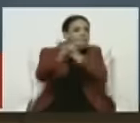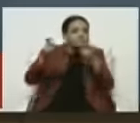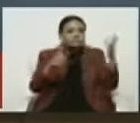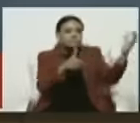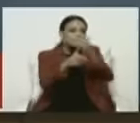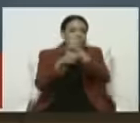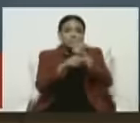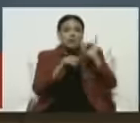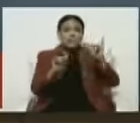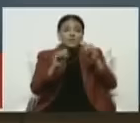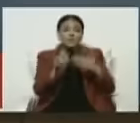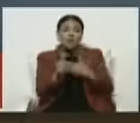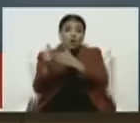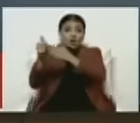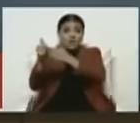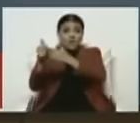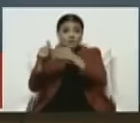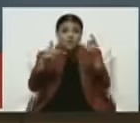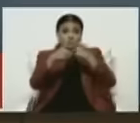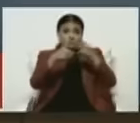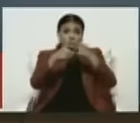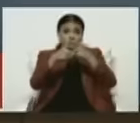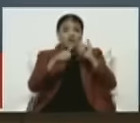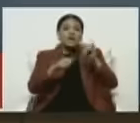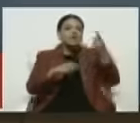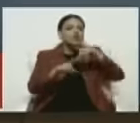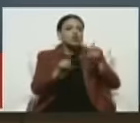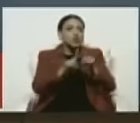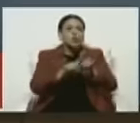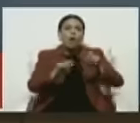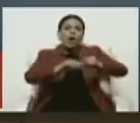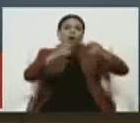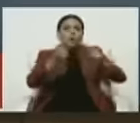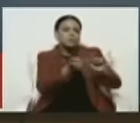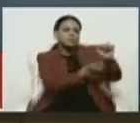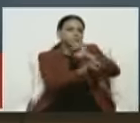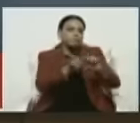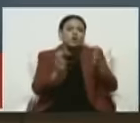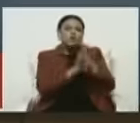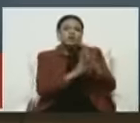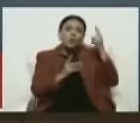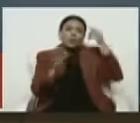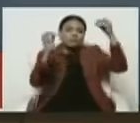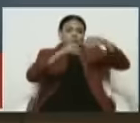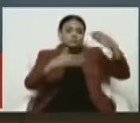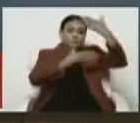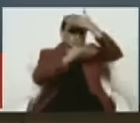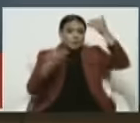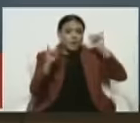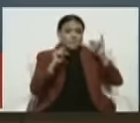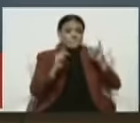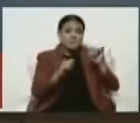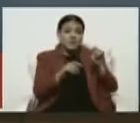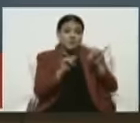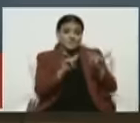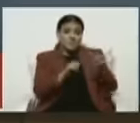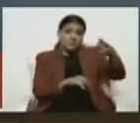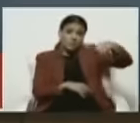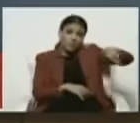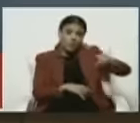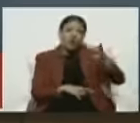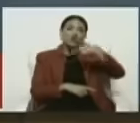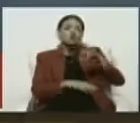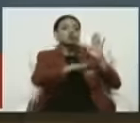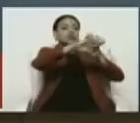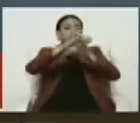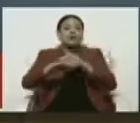líderes y la desarticulación de la organización criminal. En ese momento se solicitaron 67 órdenes